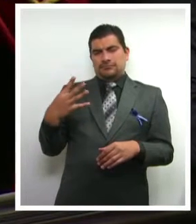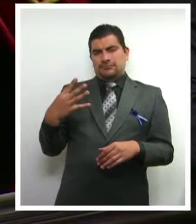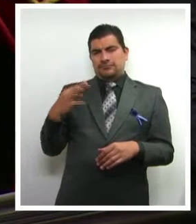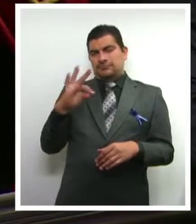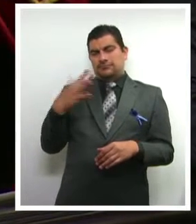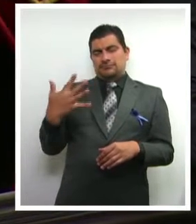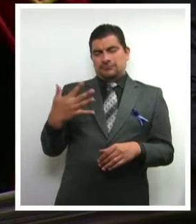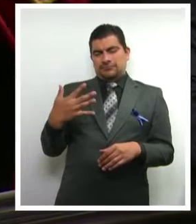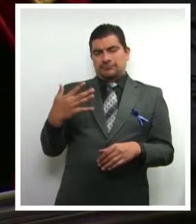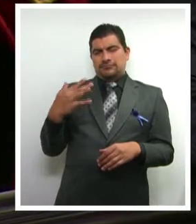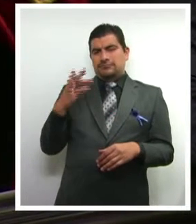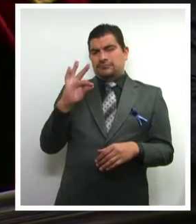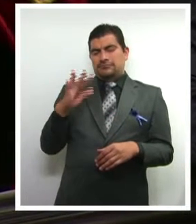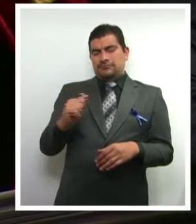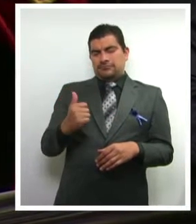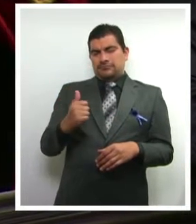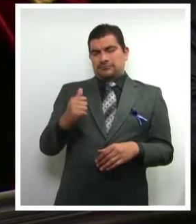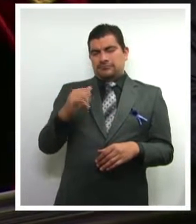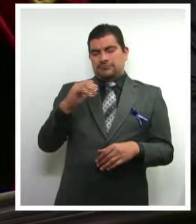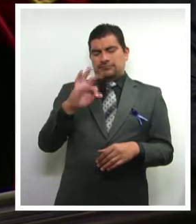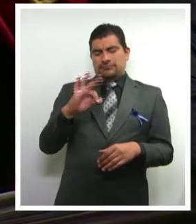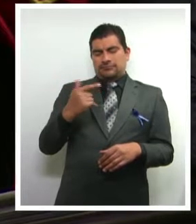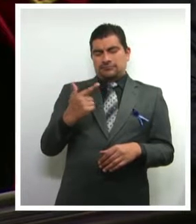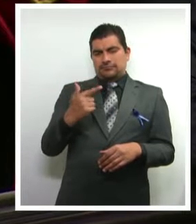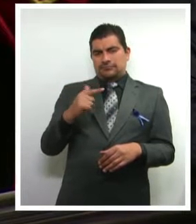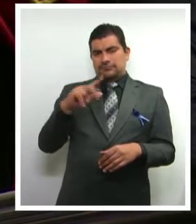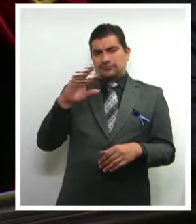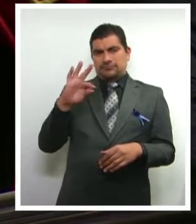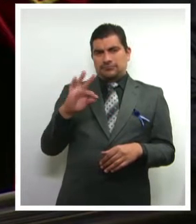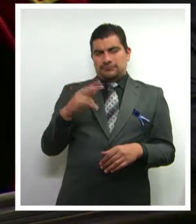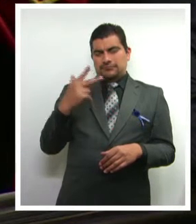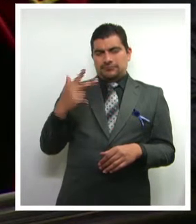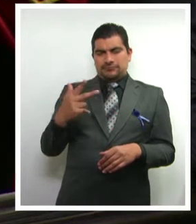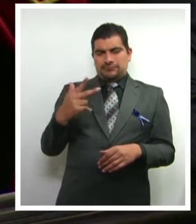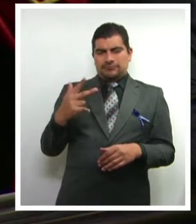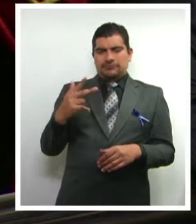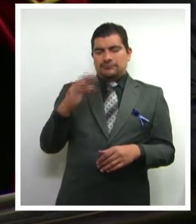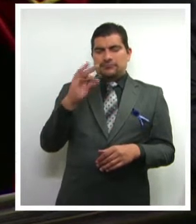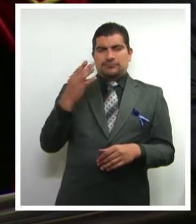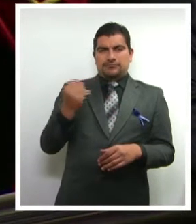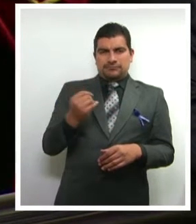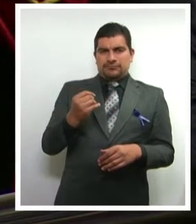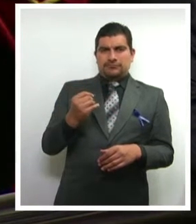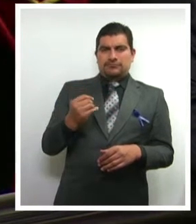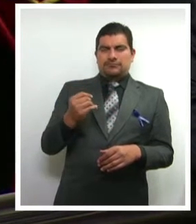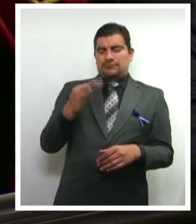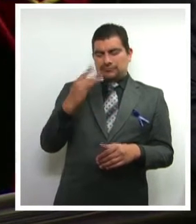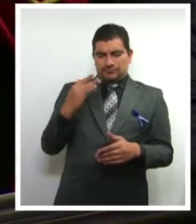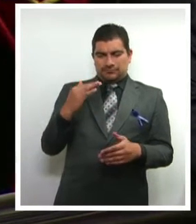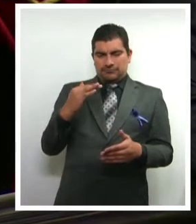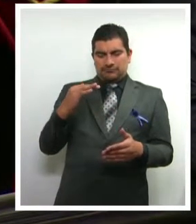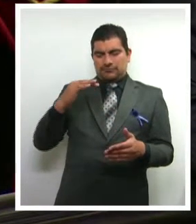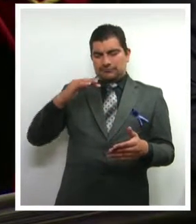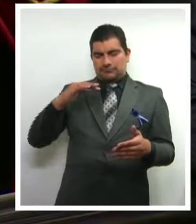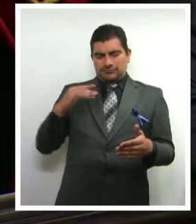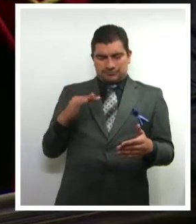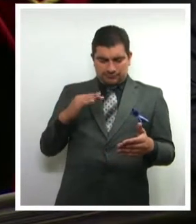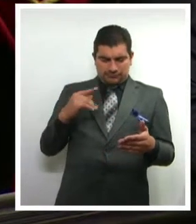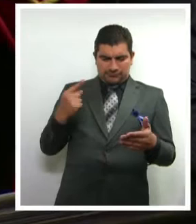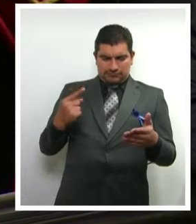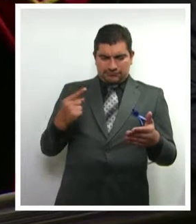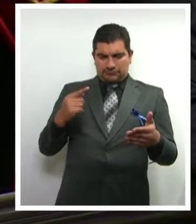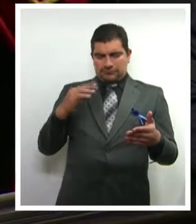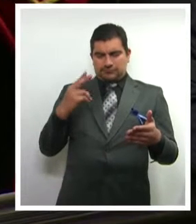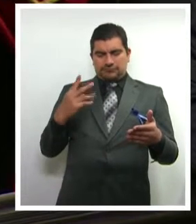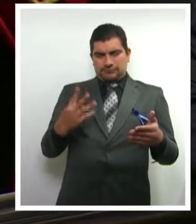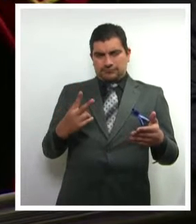44, 45, 46, 47, 48, 49, 50,